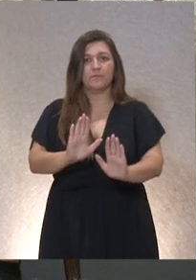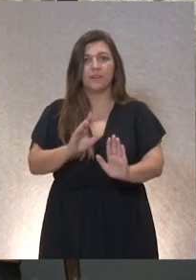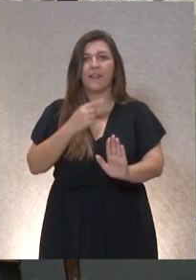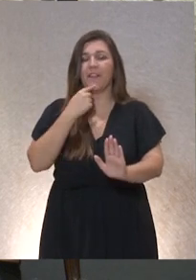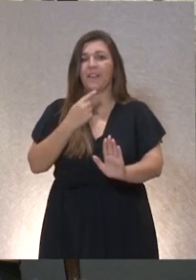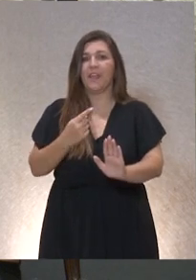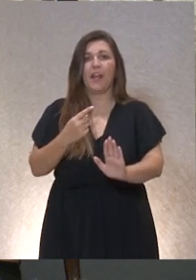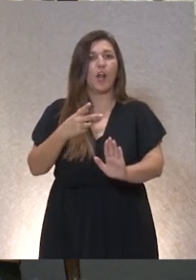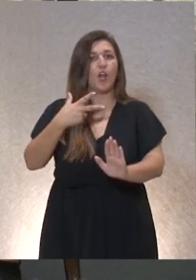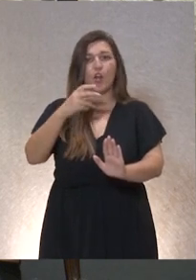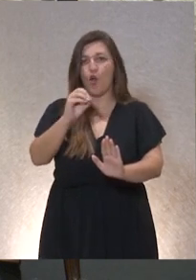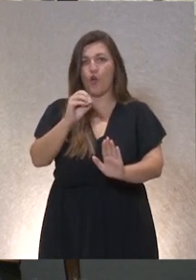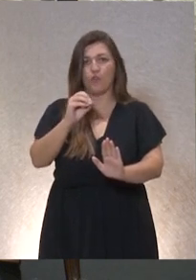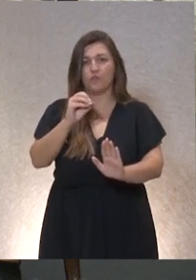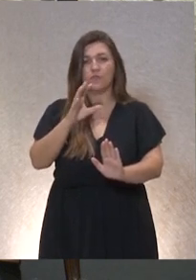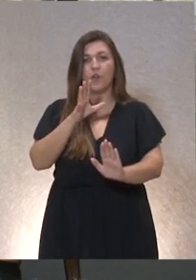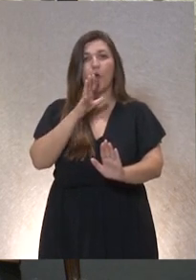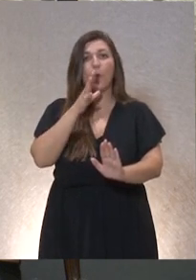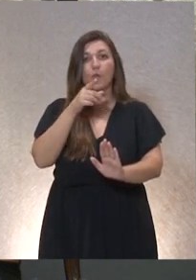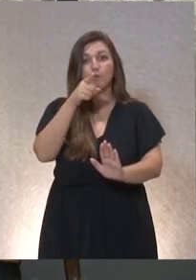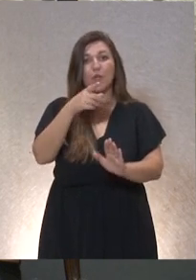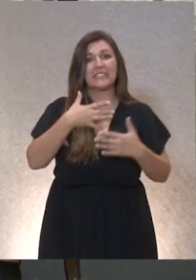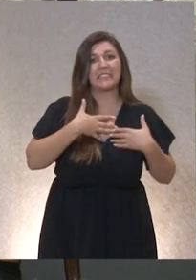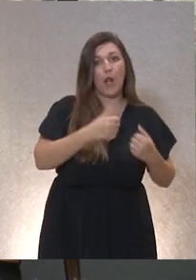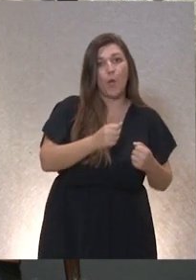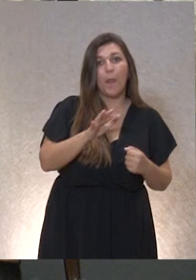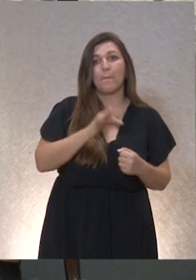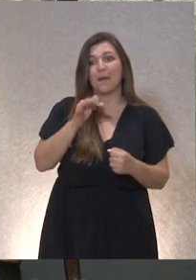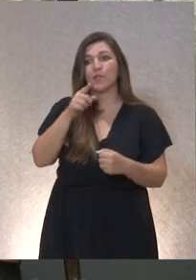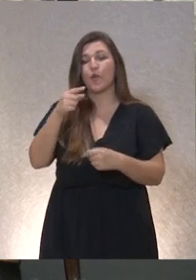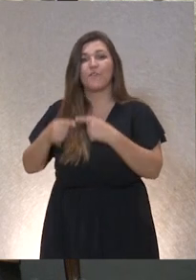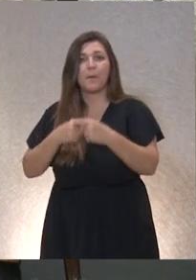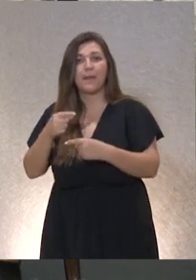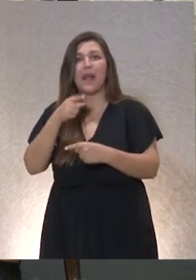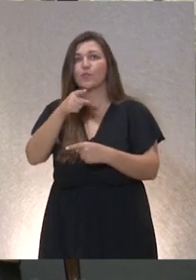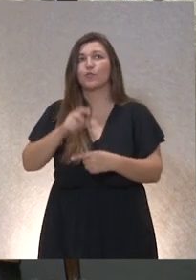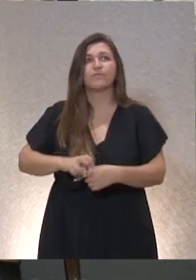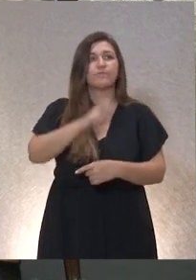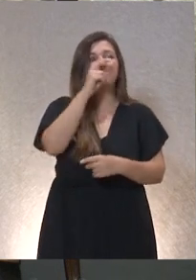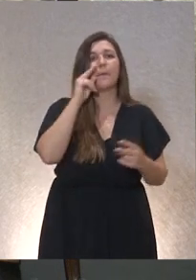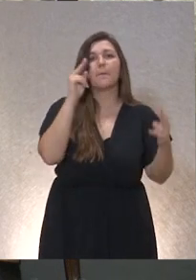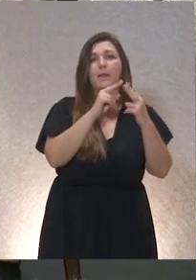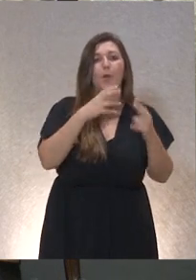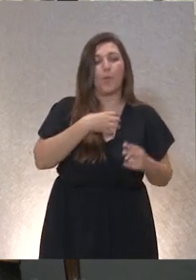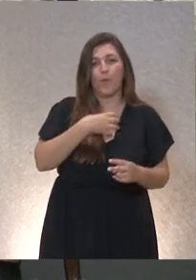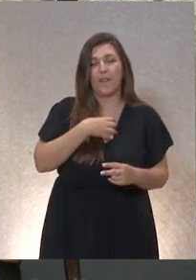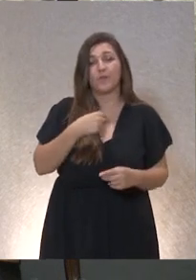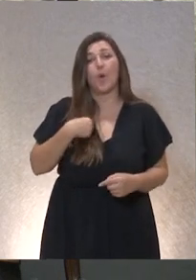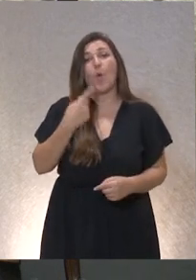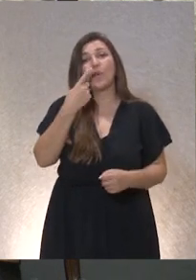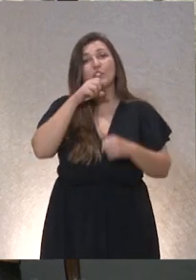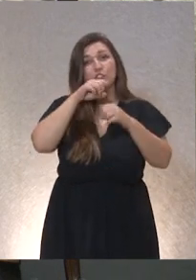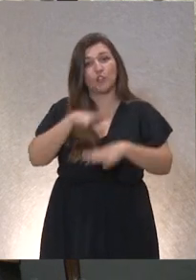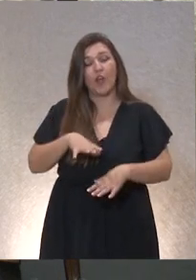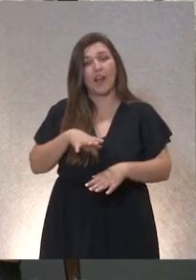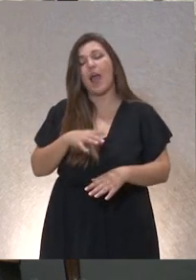decirles no por tanto por tu salud como por la de tu familiar no puedes verle tengo una anécdota en